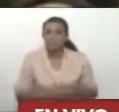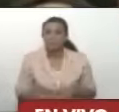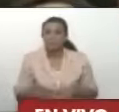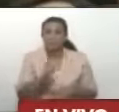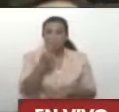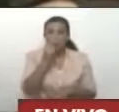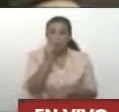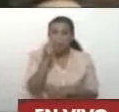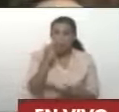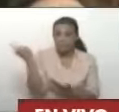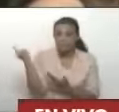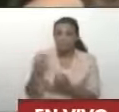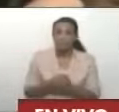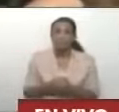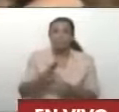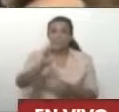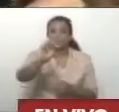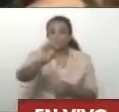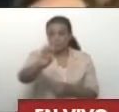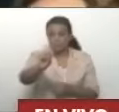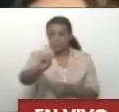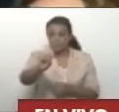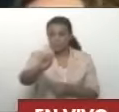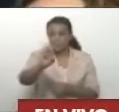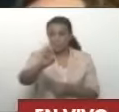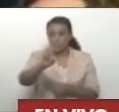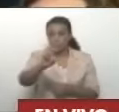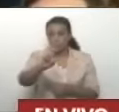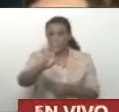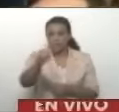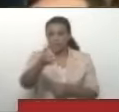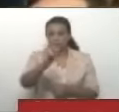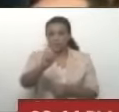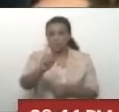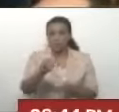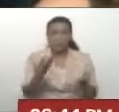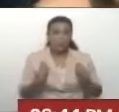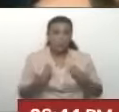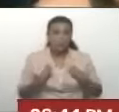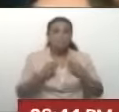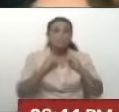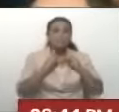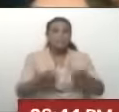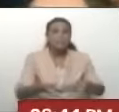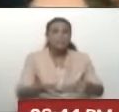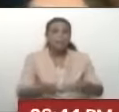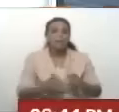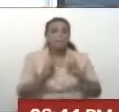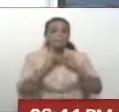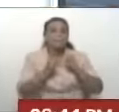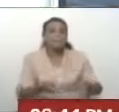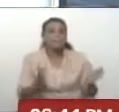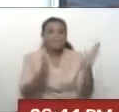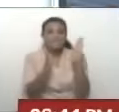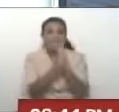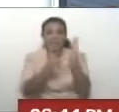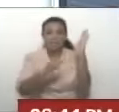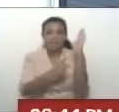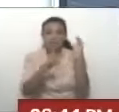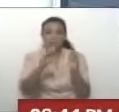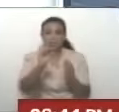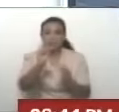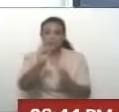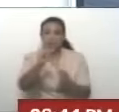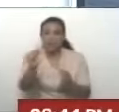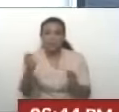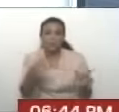Sergio. Buenas tardes, presidente. ¿Tú de dónde eres? De Caracas, del cementerio. Del cementerio. Parroquia Santa Rosalía. Parroquia Santa Rosalía. Bueno,